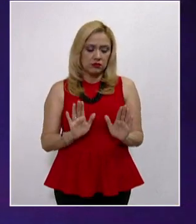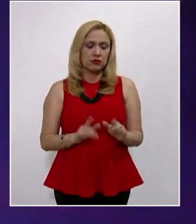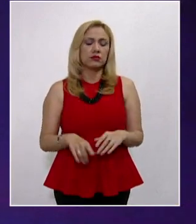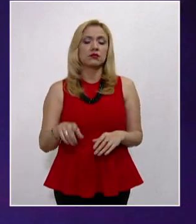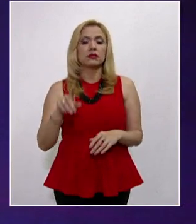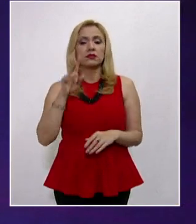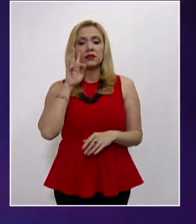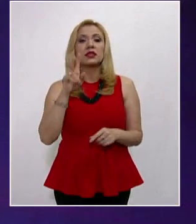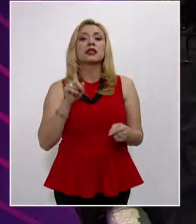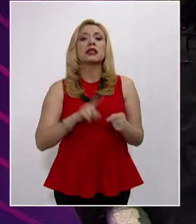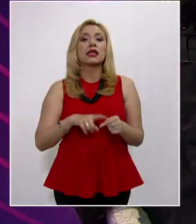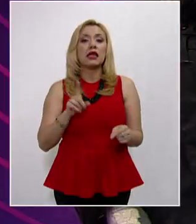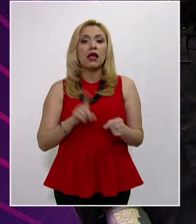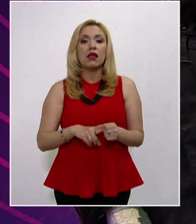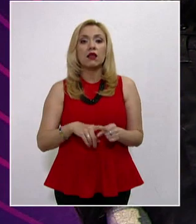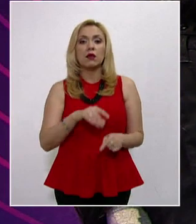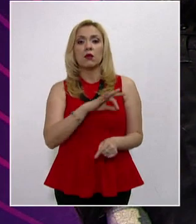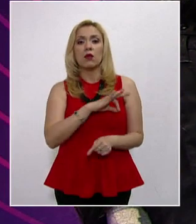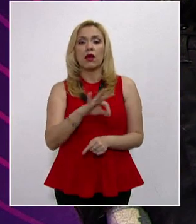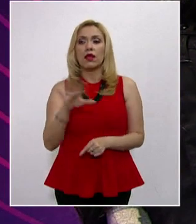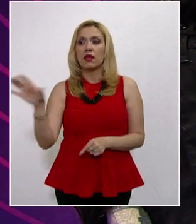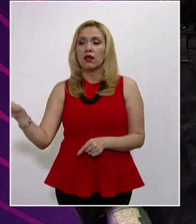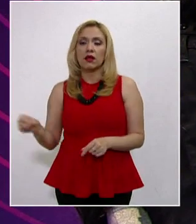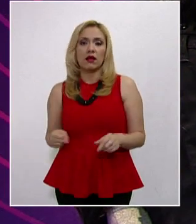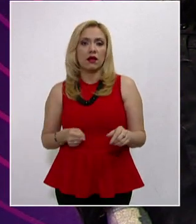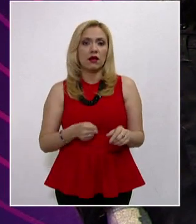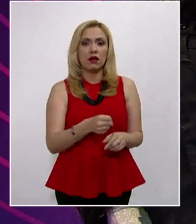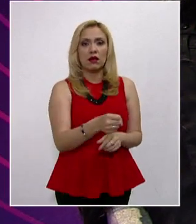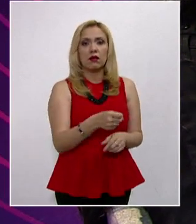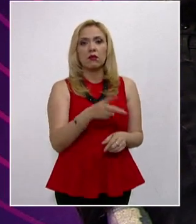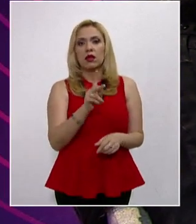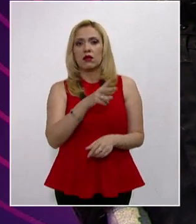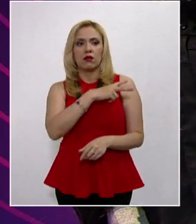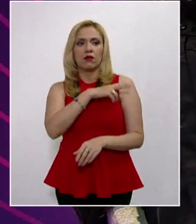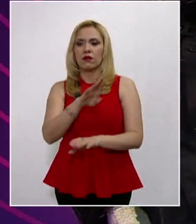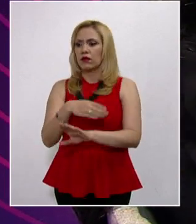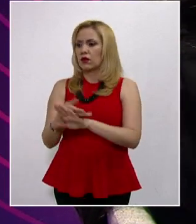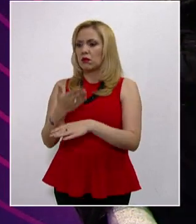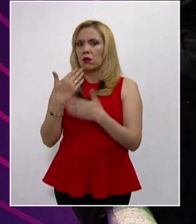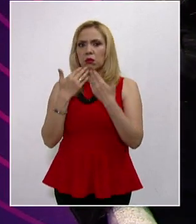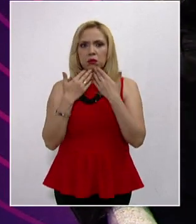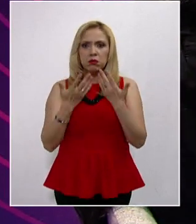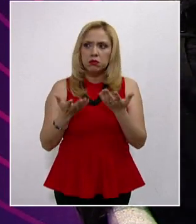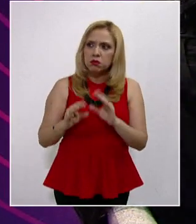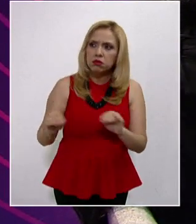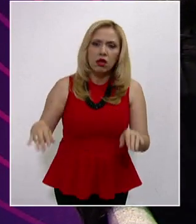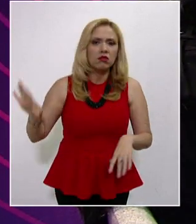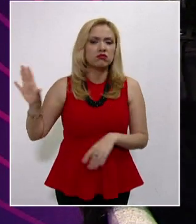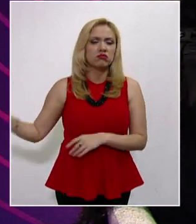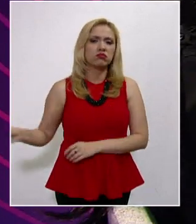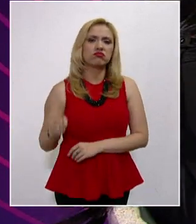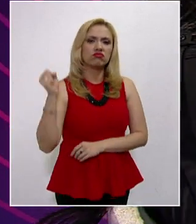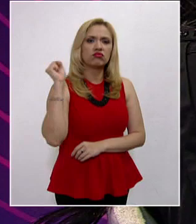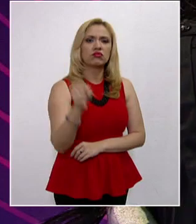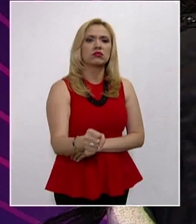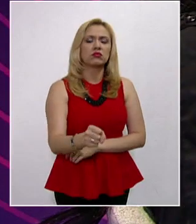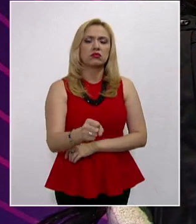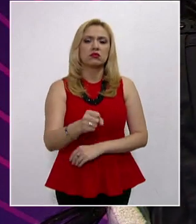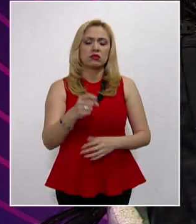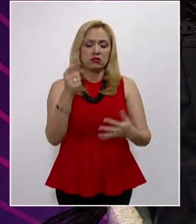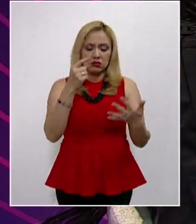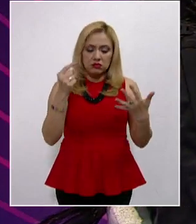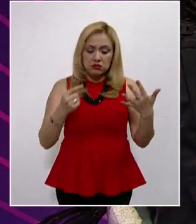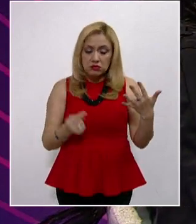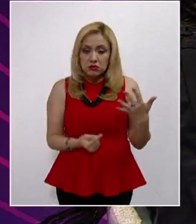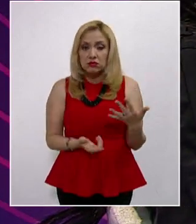tema de quiénes podían estar sometidos a la jurisdicción militar todavía sin llegar las víctimas, porque viene una serie de casos, empezando por